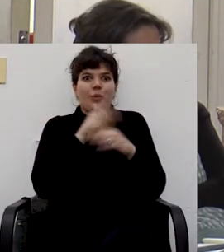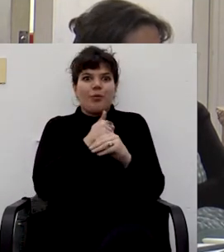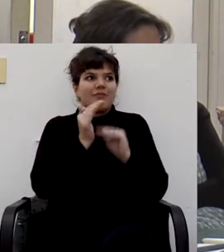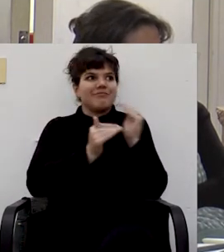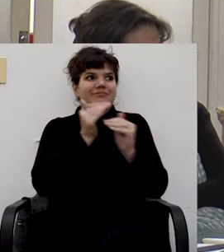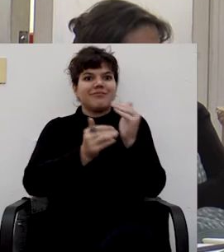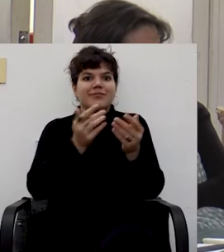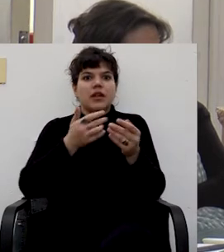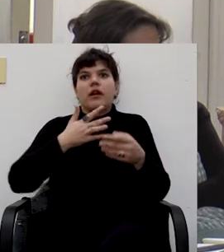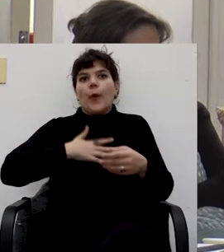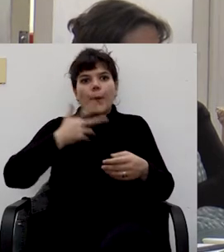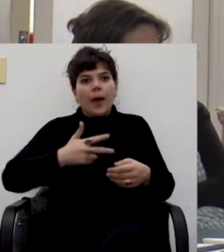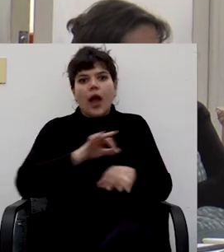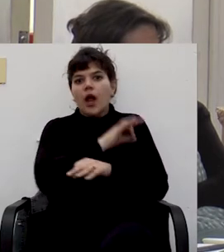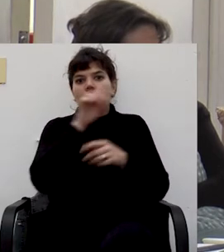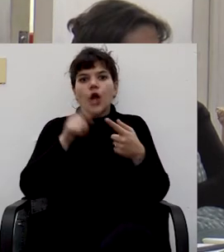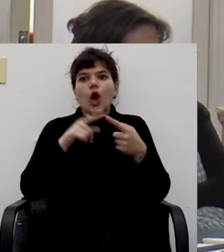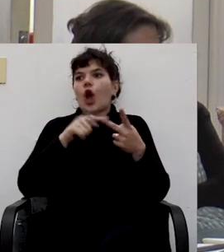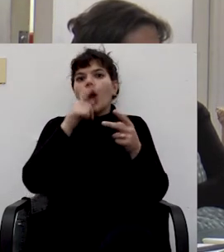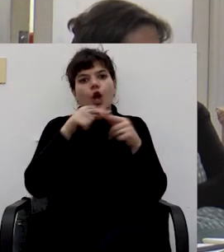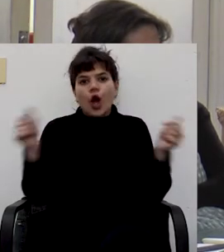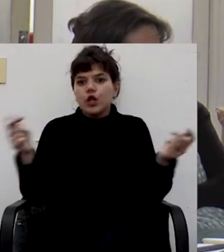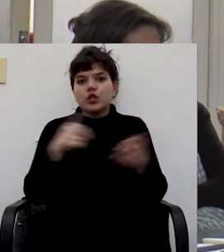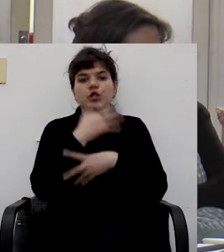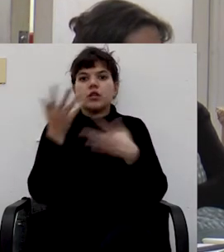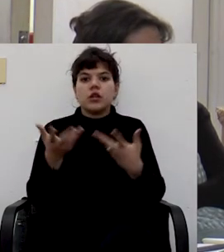¿no? Recursos humanos, recursos materiales,